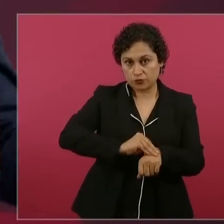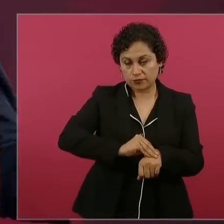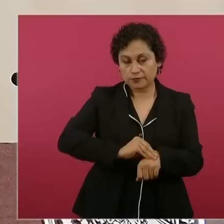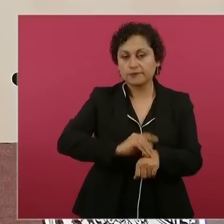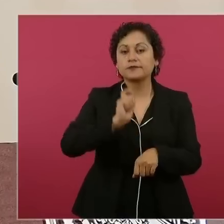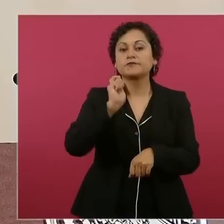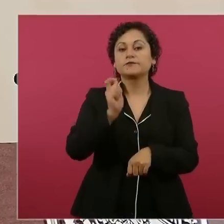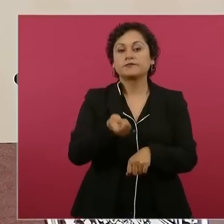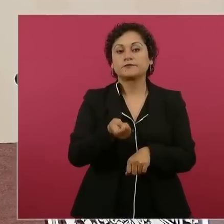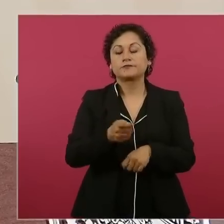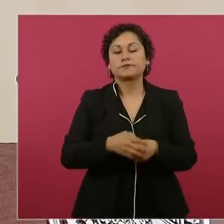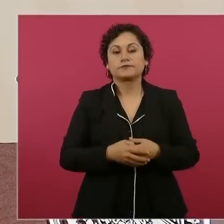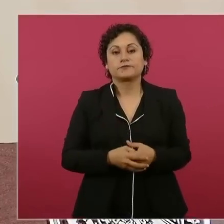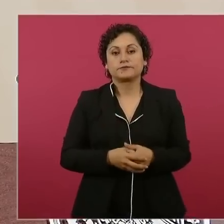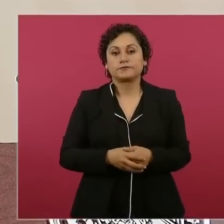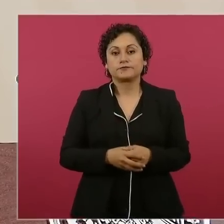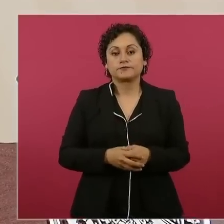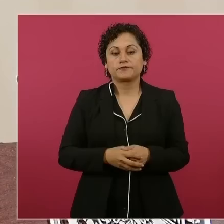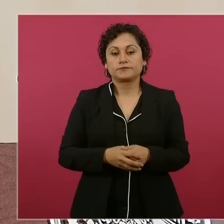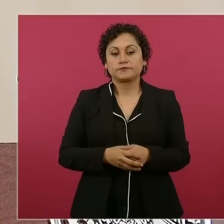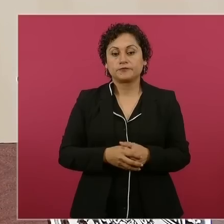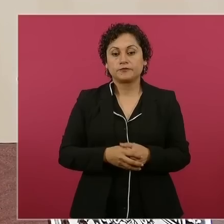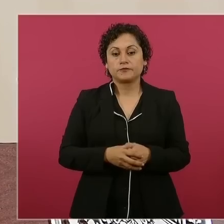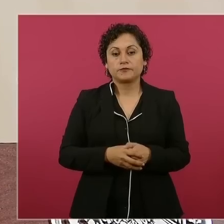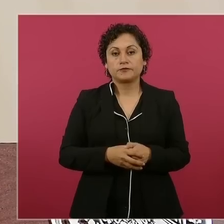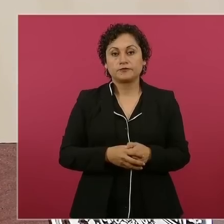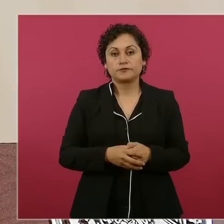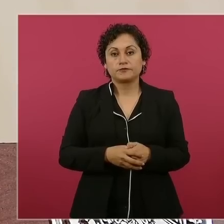es lo de